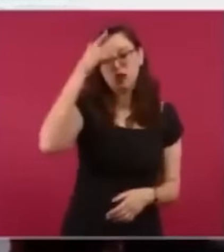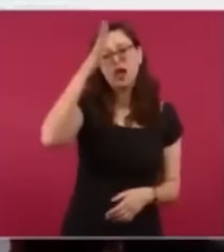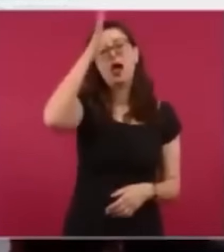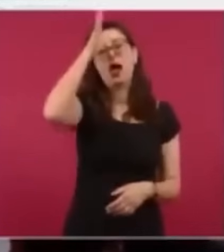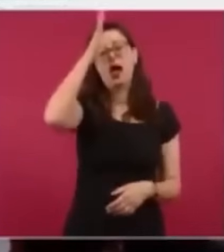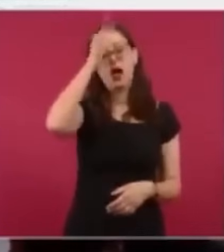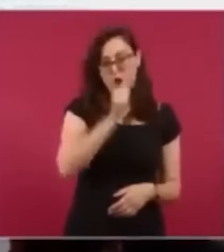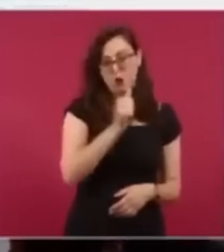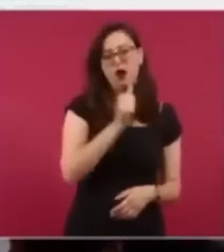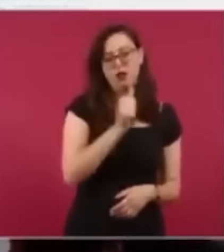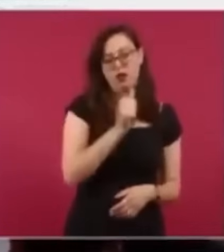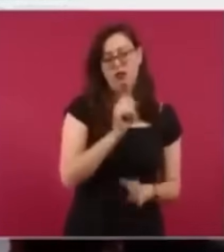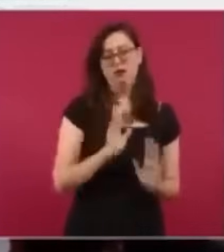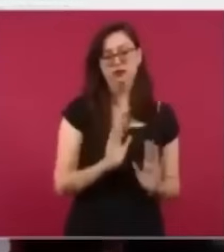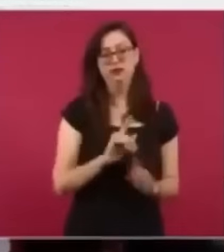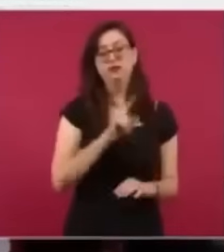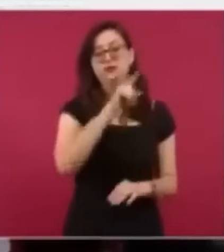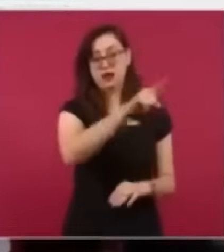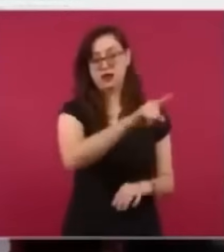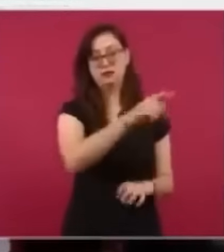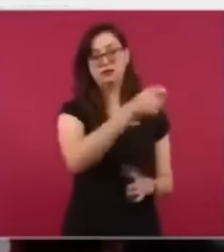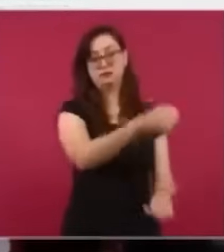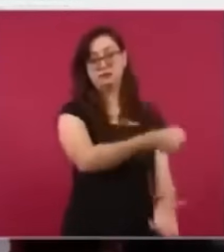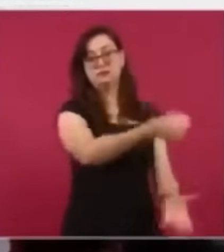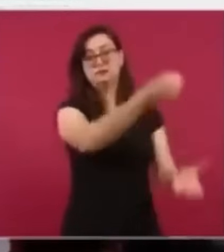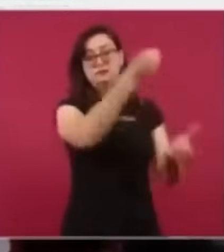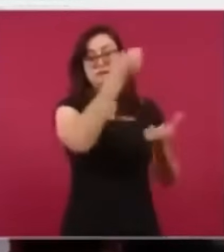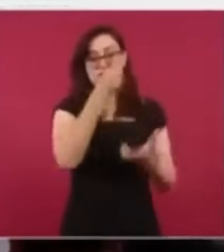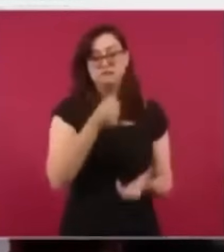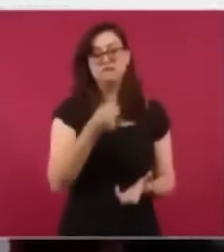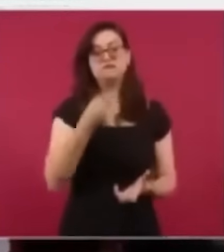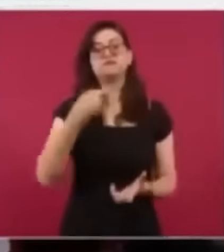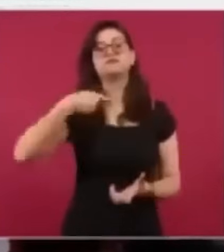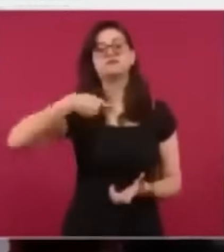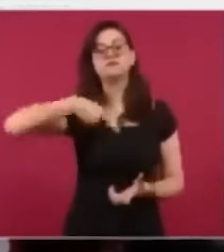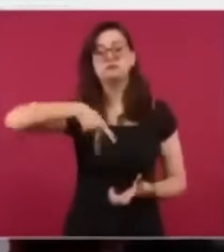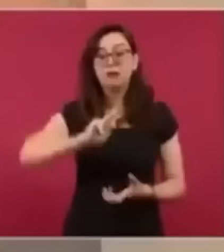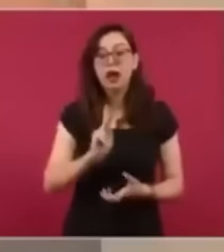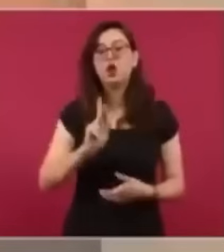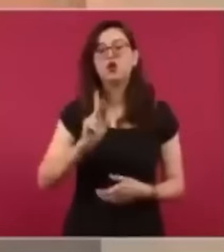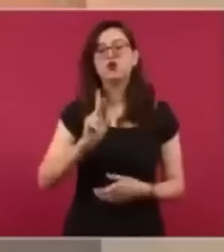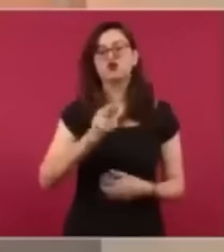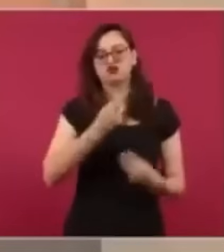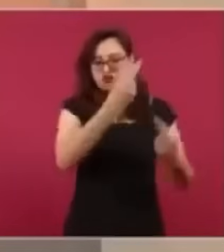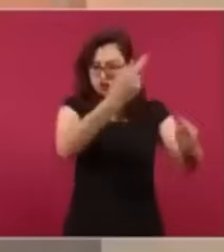vamos a recibir dinero, pero nos van a respetar